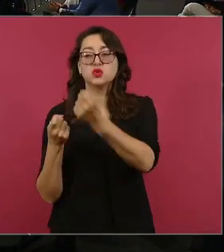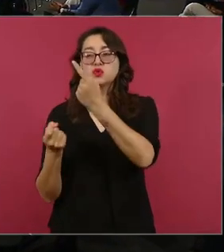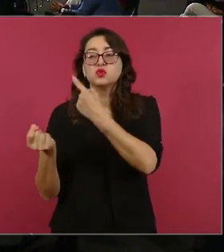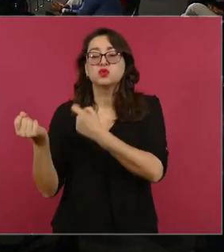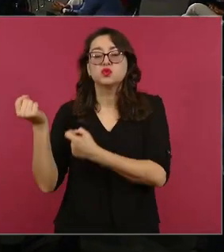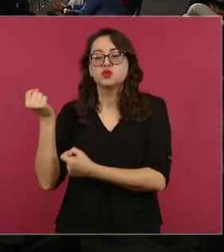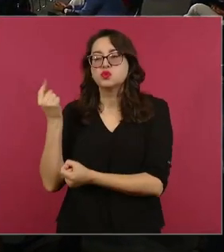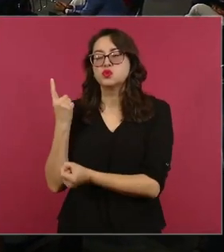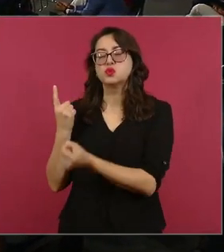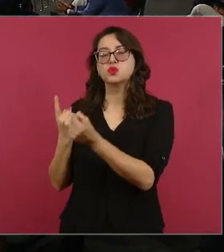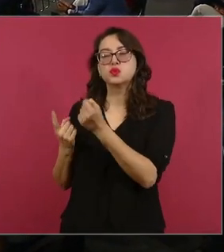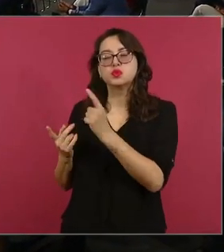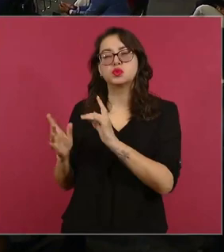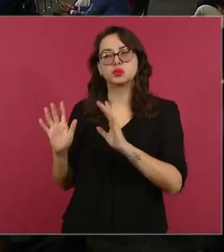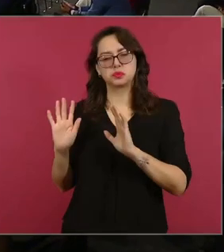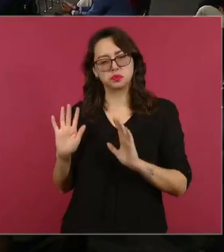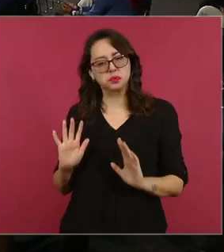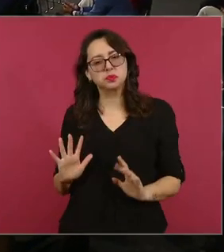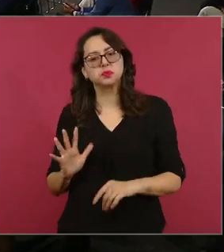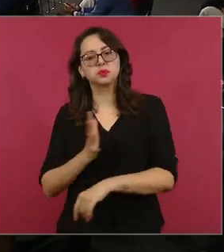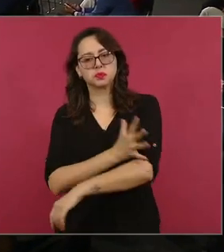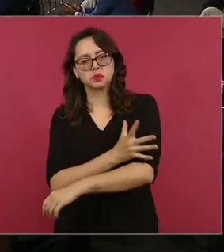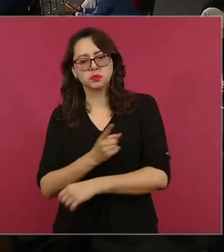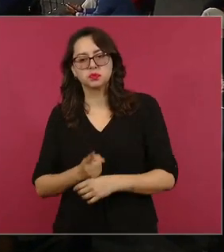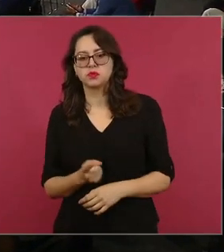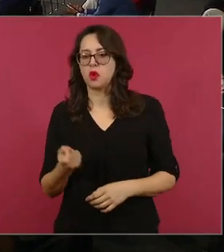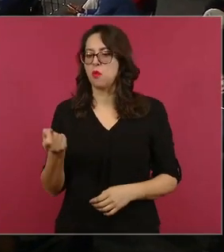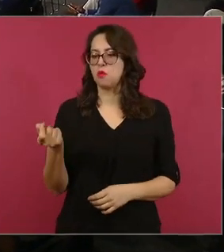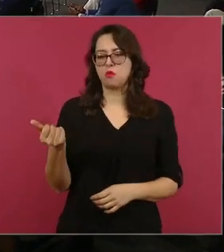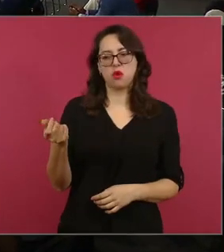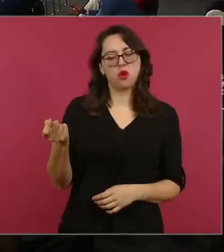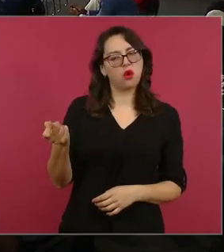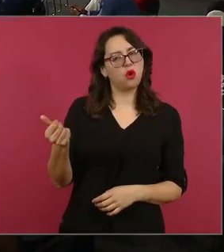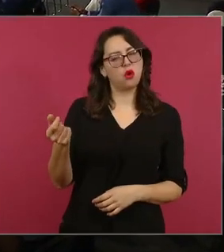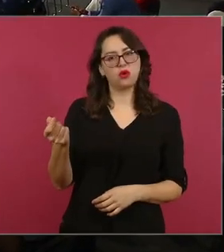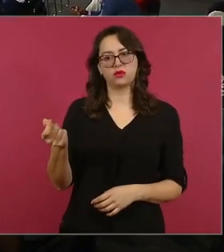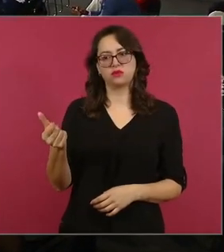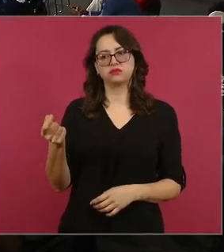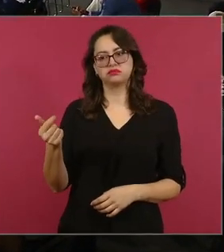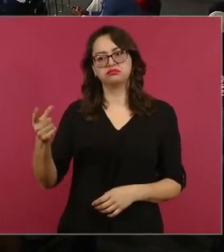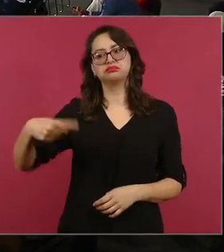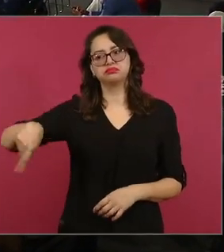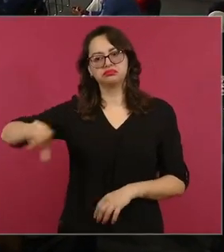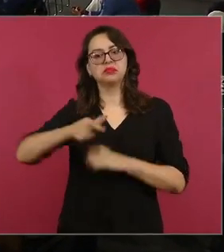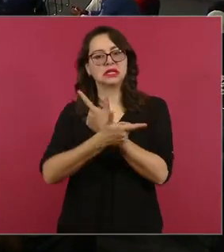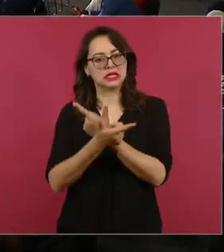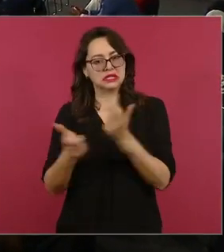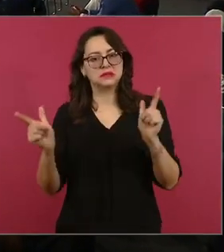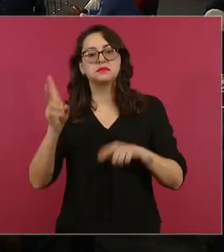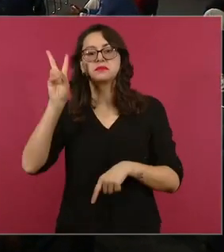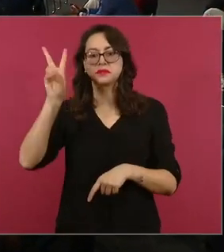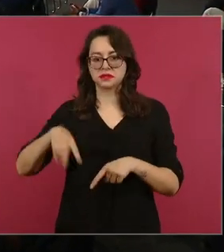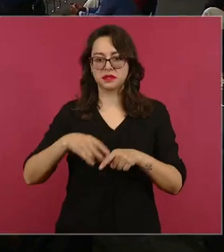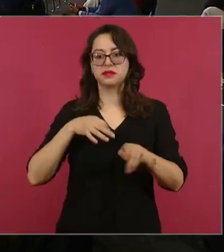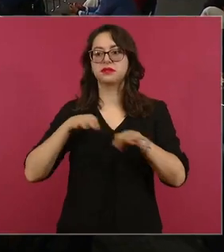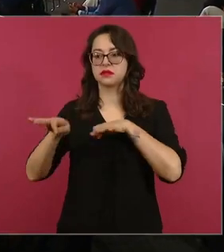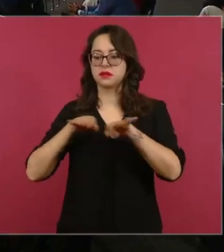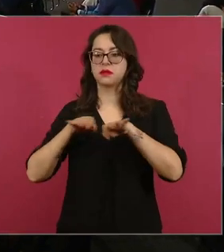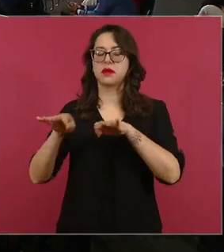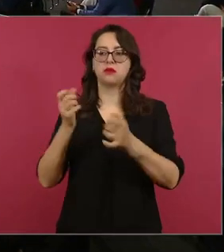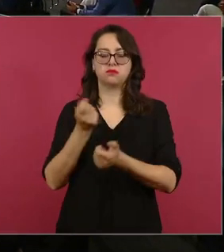el control, el dominio de la oligarquía y de